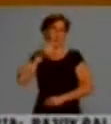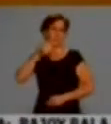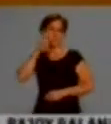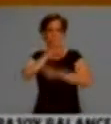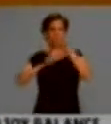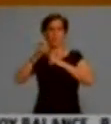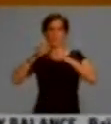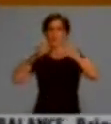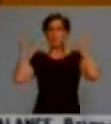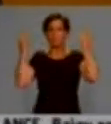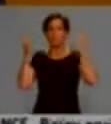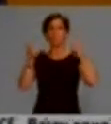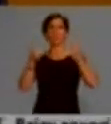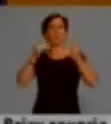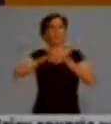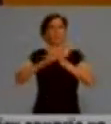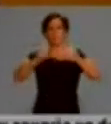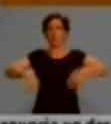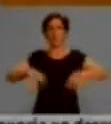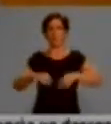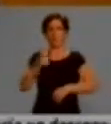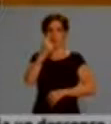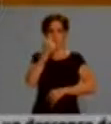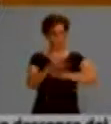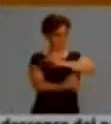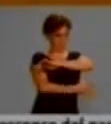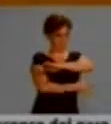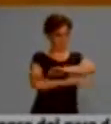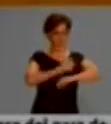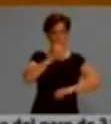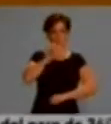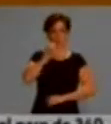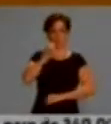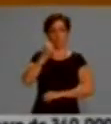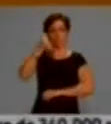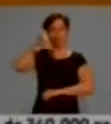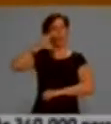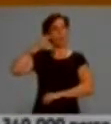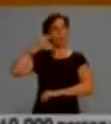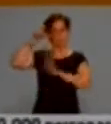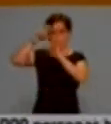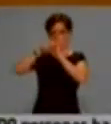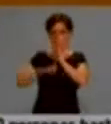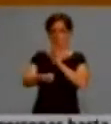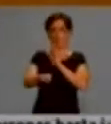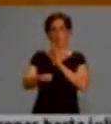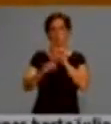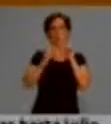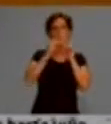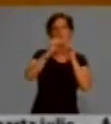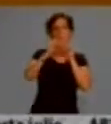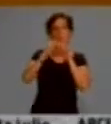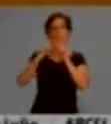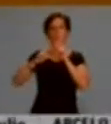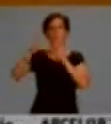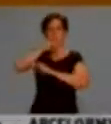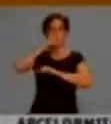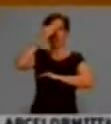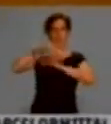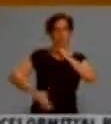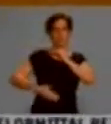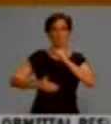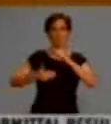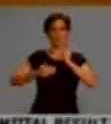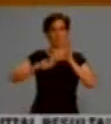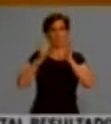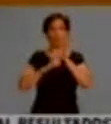Cogía el dinero de la caja B, bajaba al banco, lo troceaba en cantidades para no superar el límite legal y lo ingresaba en la